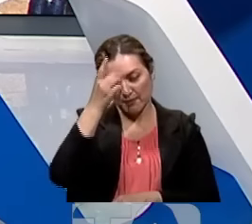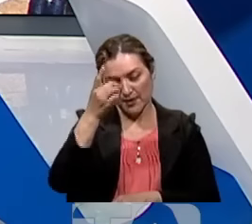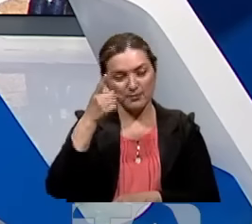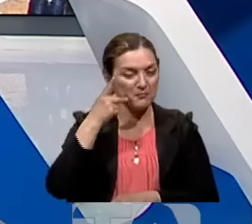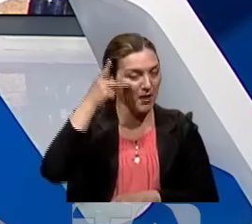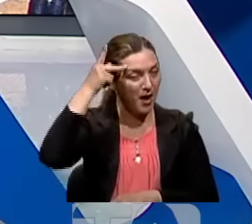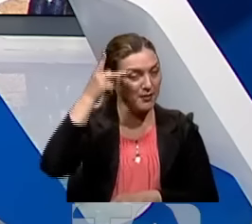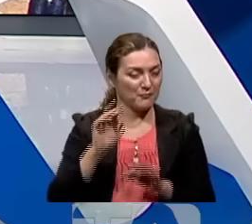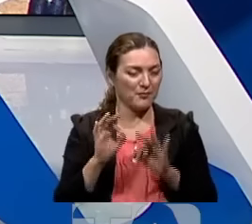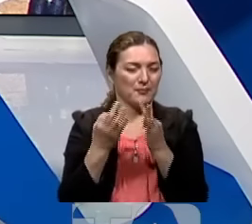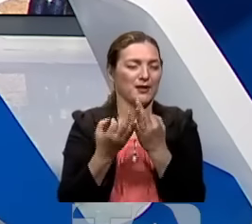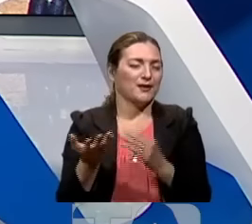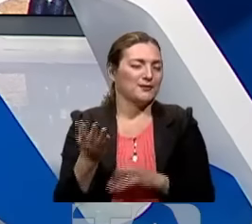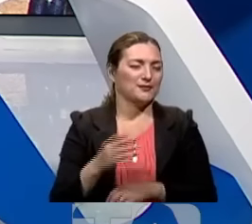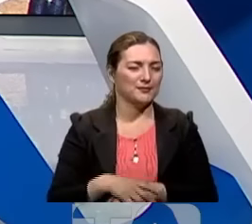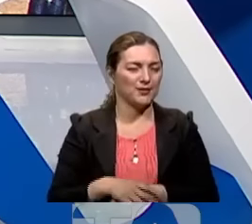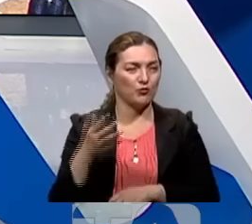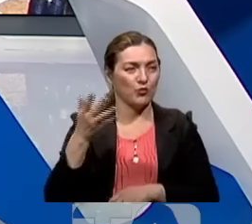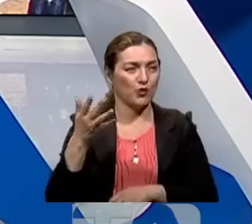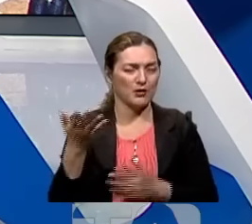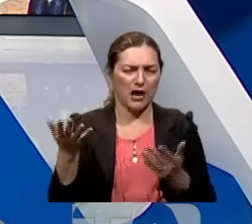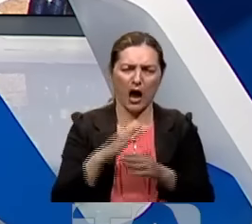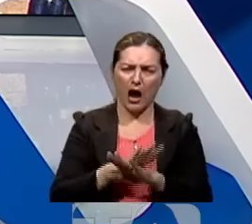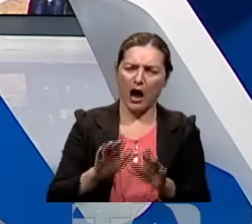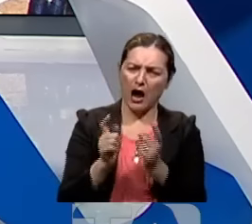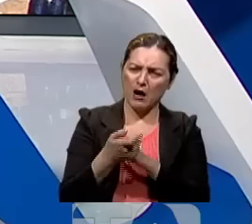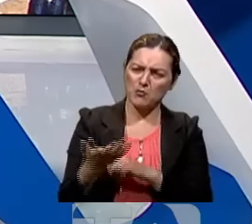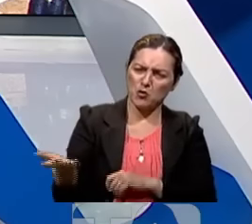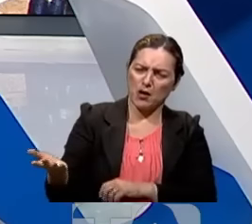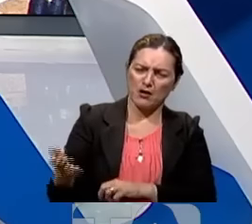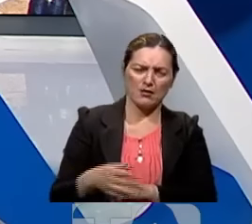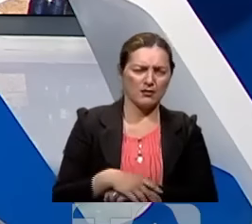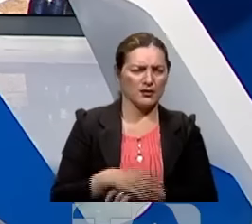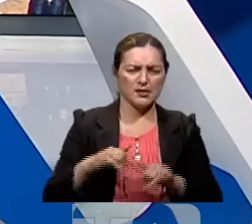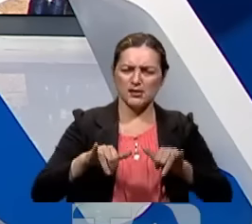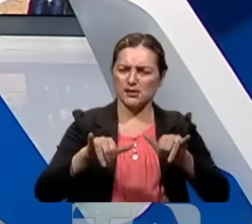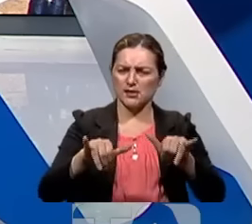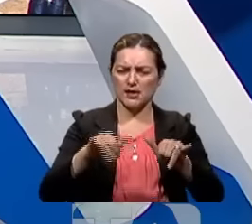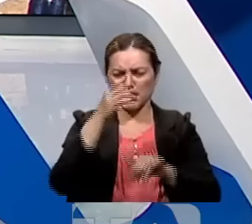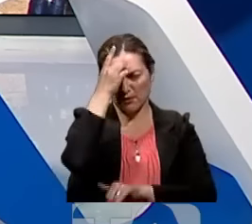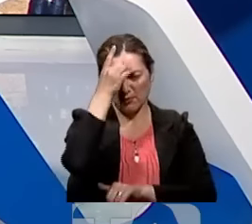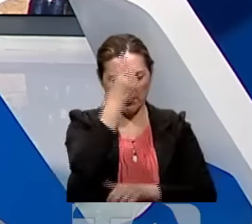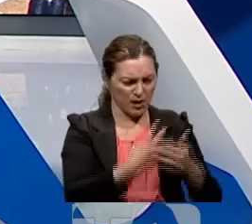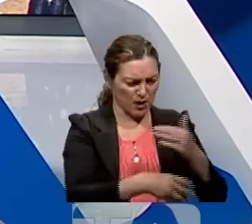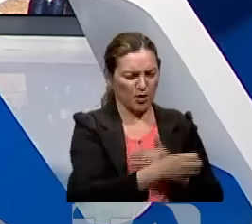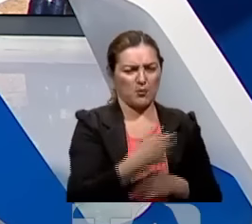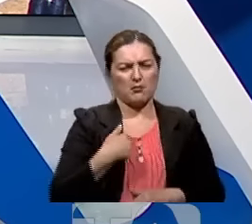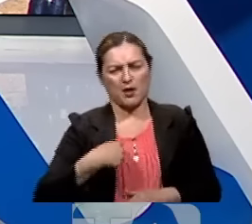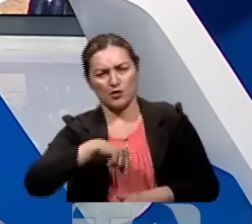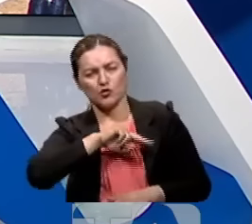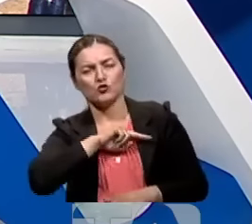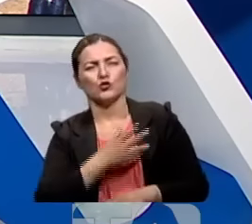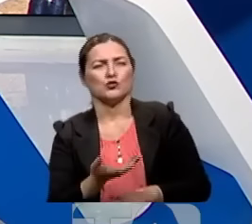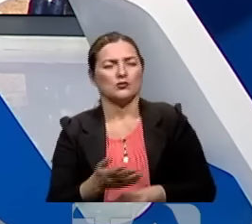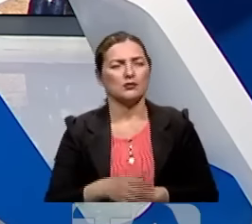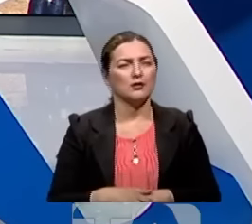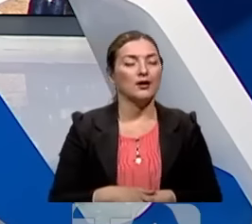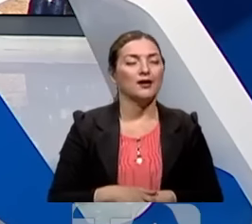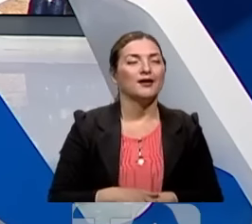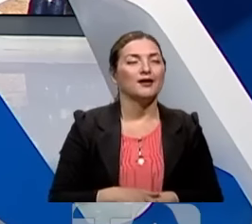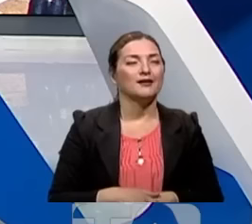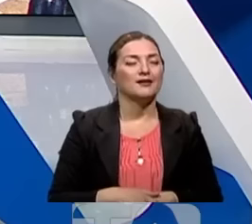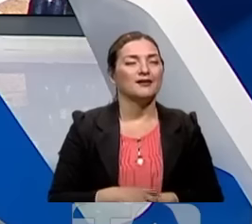pensé que eso, maestros y maestras, ya había cambiado. No. Y ya los deberes deben ser para los hijos, no para nosotros. Pero imagínate. Es importante que vale